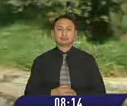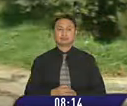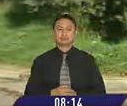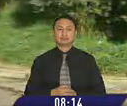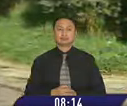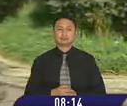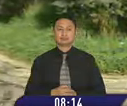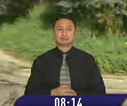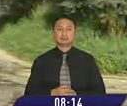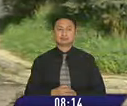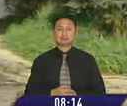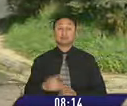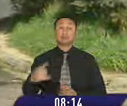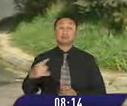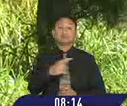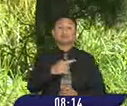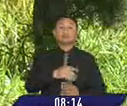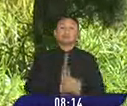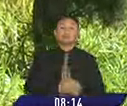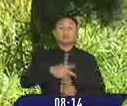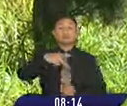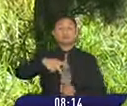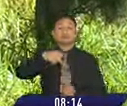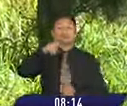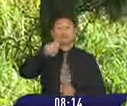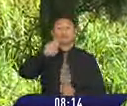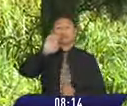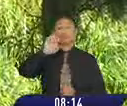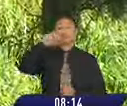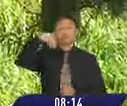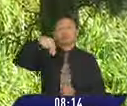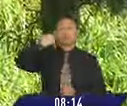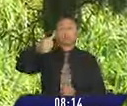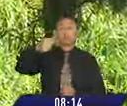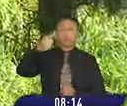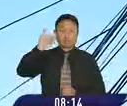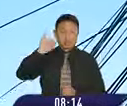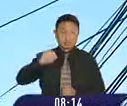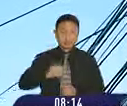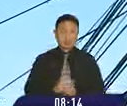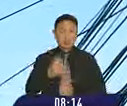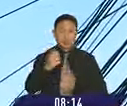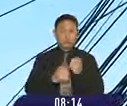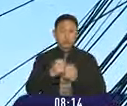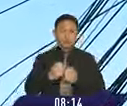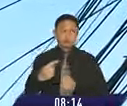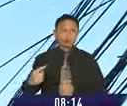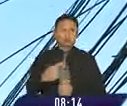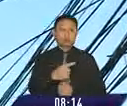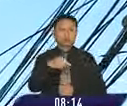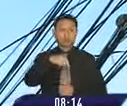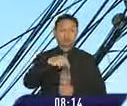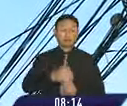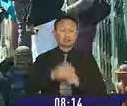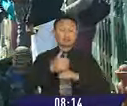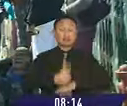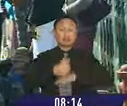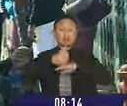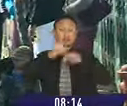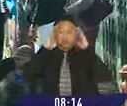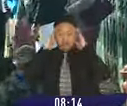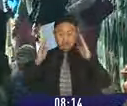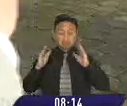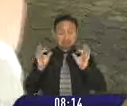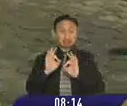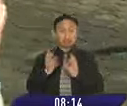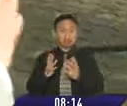A lo largo de sus manzanas, la zona del Valle de Puengasí presenta una serie de problemas que tienen que ver con la desatención que las autoridades brindan al